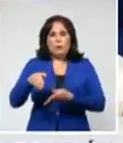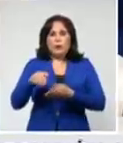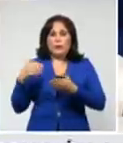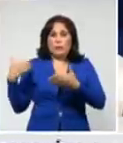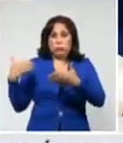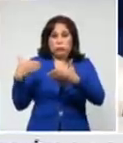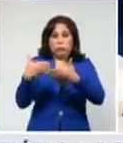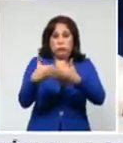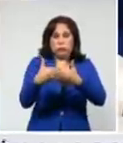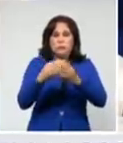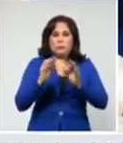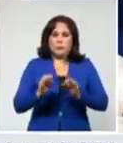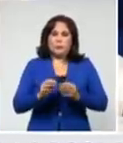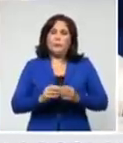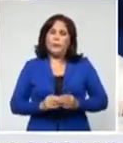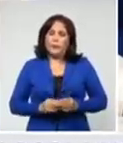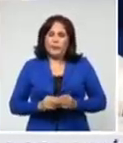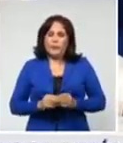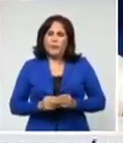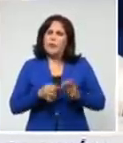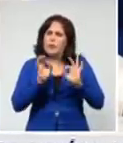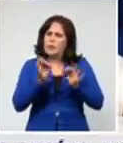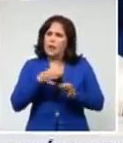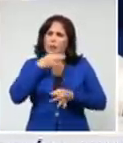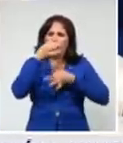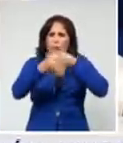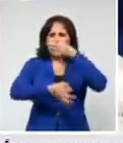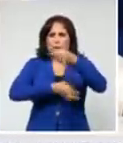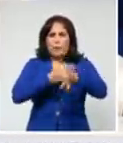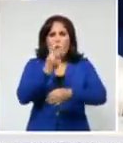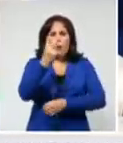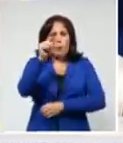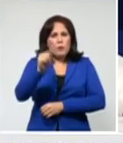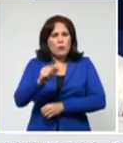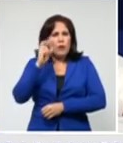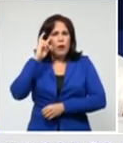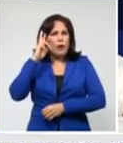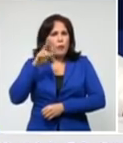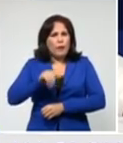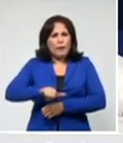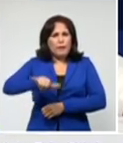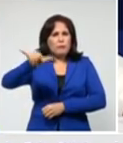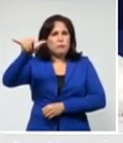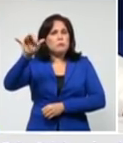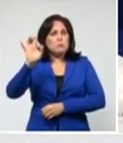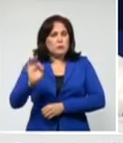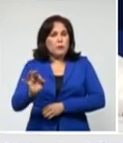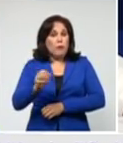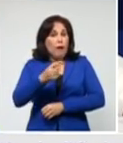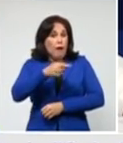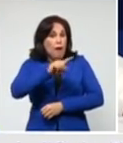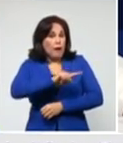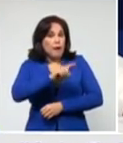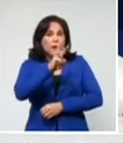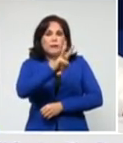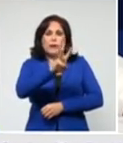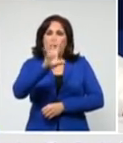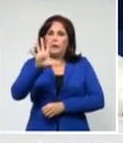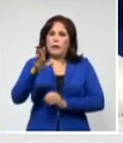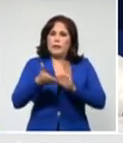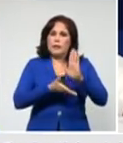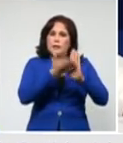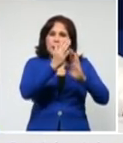Y siempre mencionamos las 2 personas que se evacuaron. Ayer se dieron 35